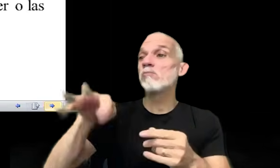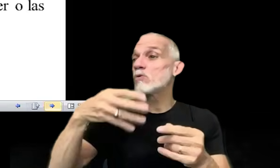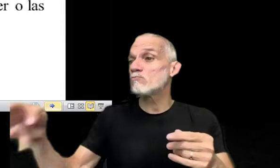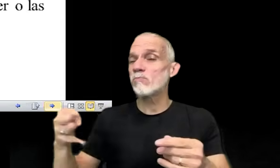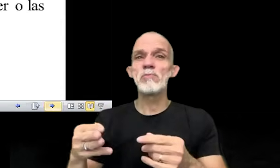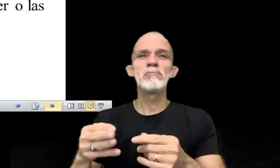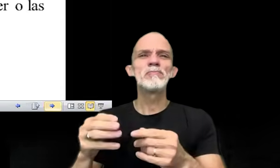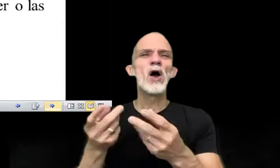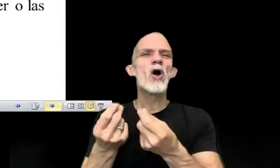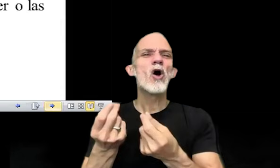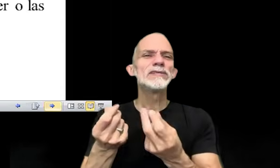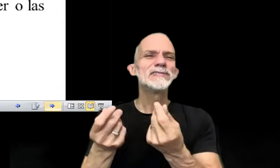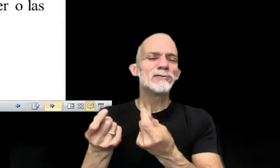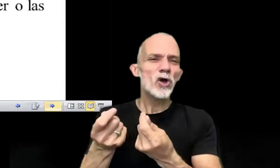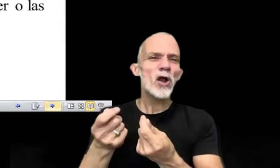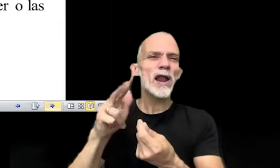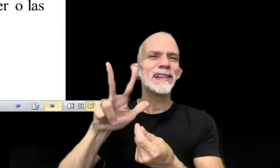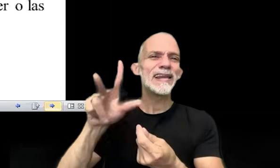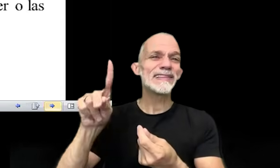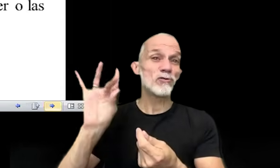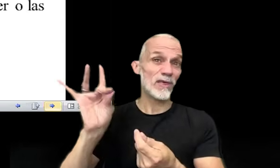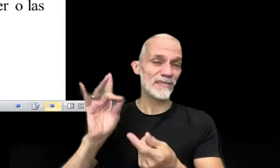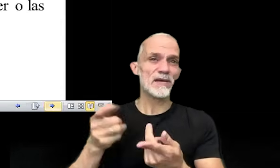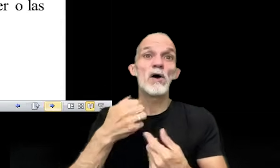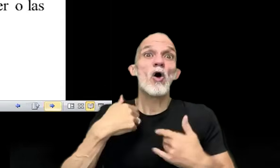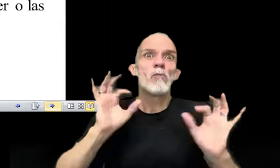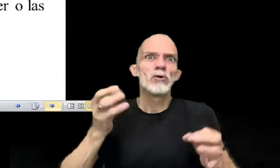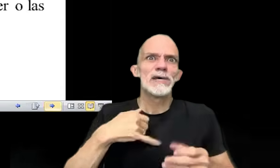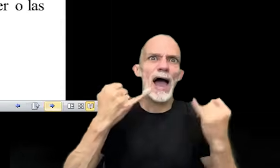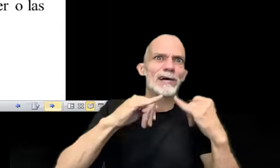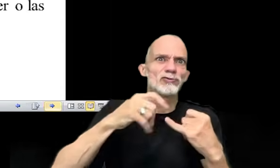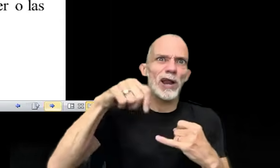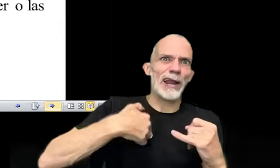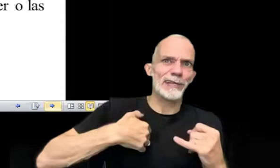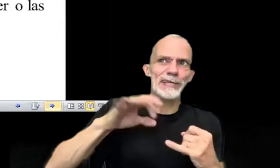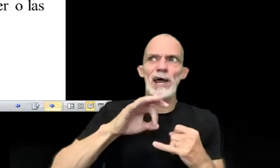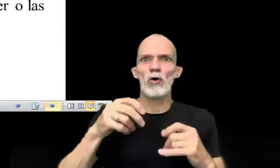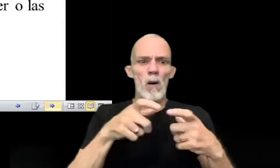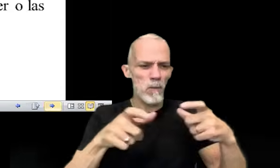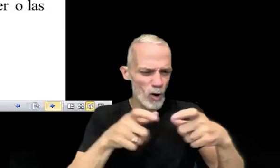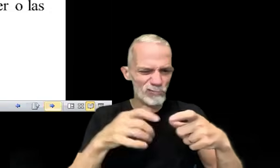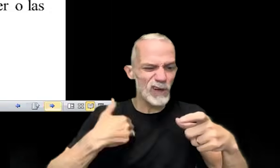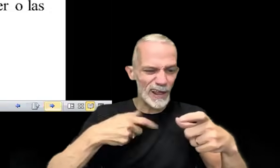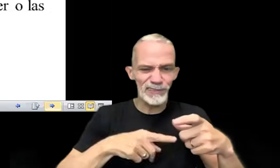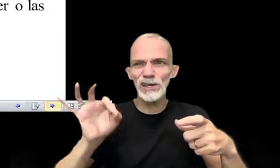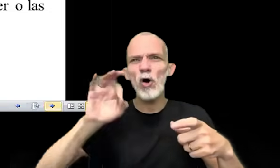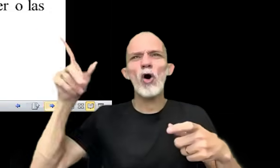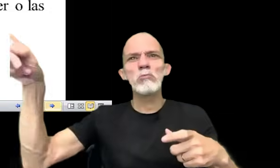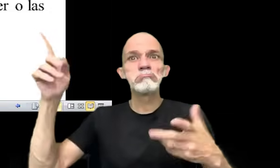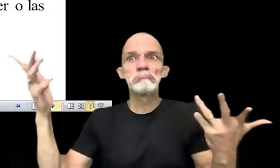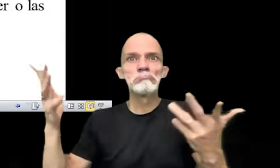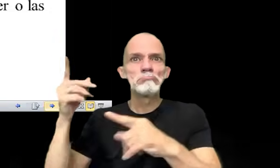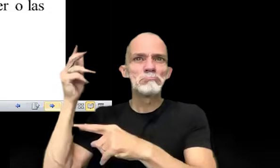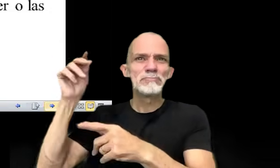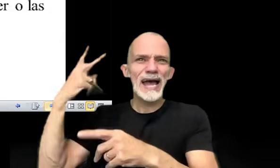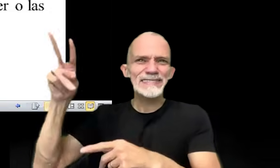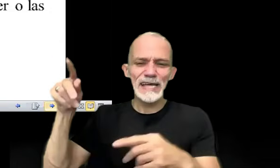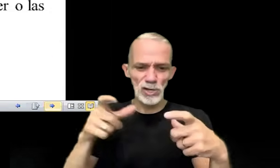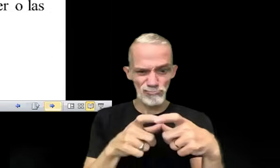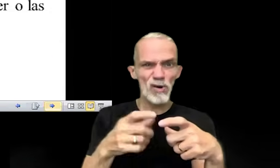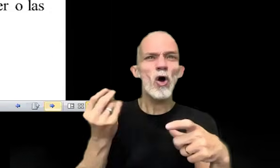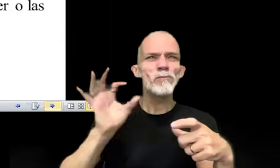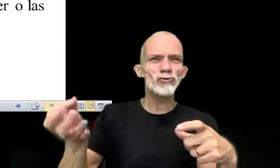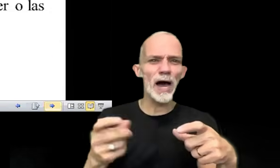al 31/12. ¿Cómo sé si una acción es del país o del exterior o un título público o una letra del país o